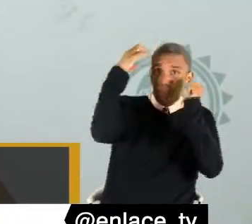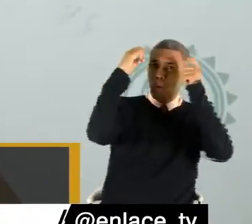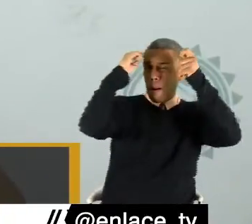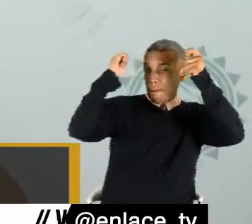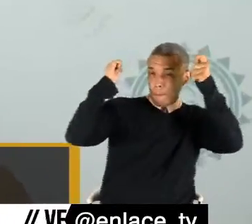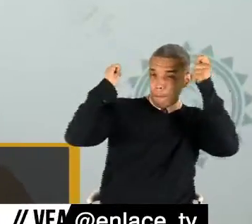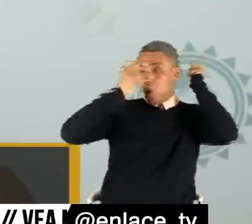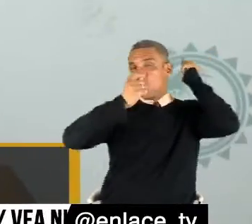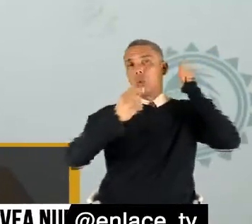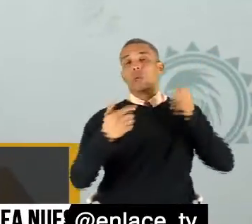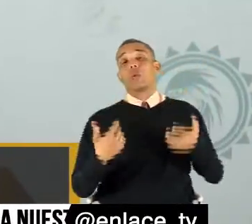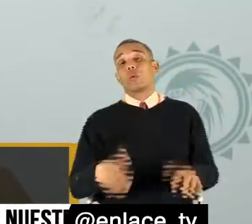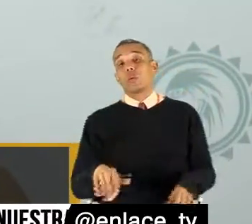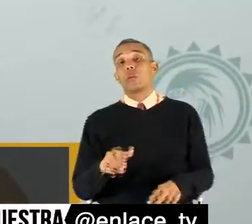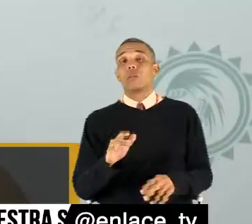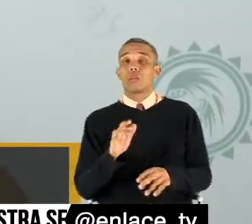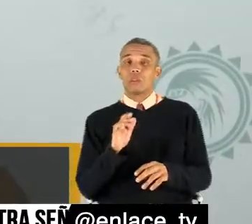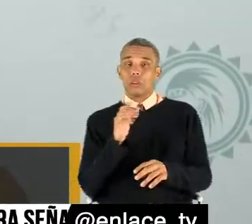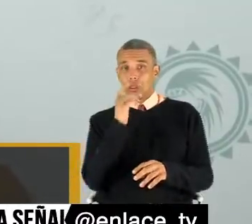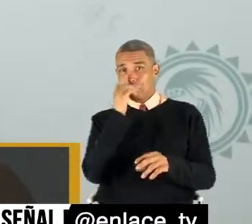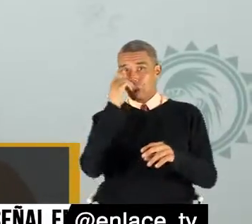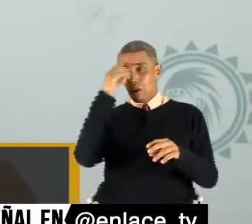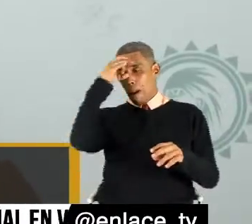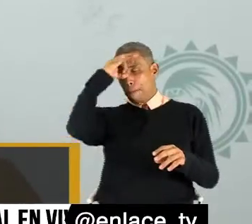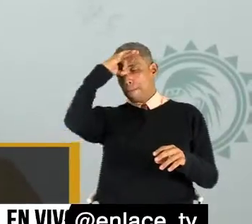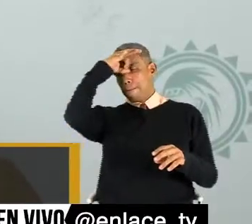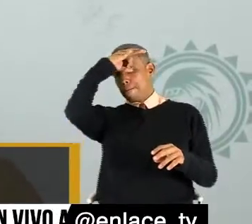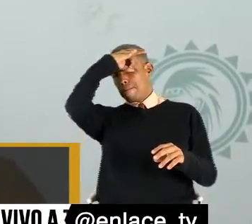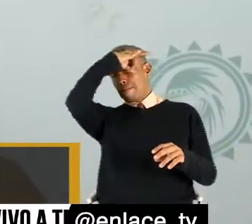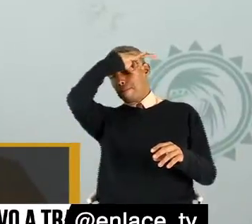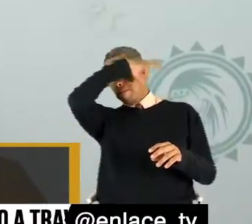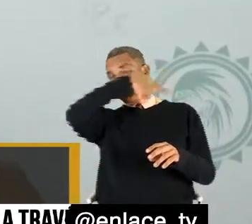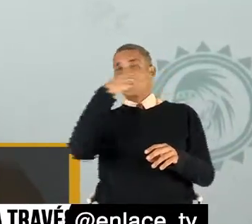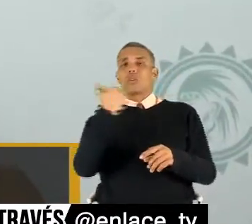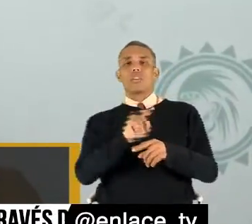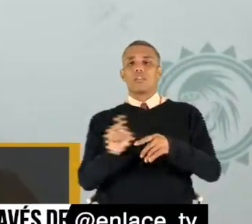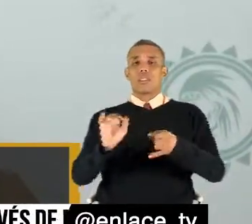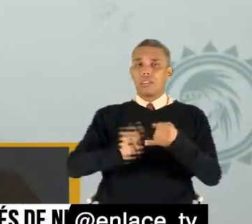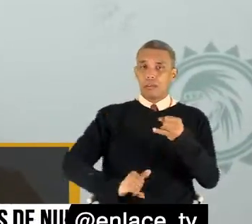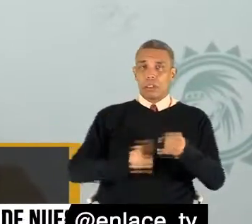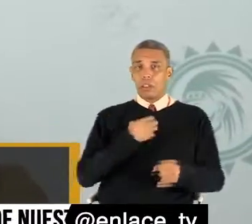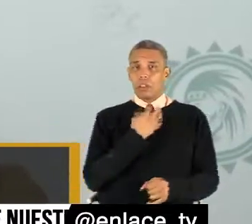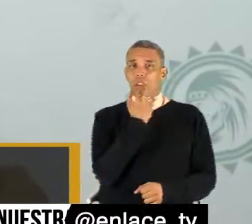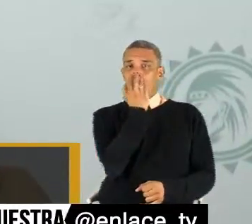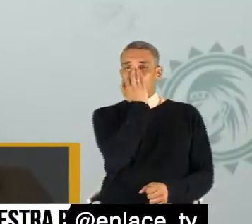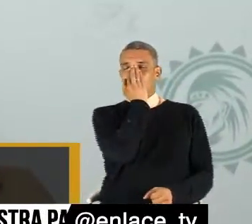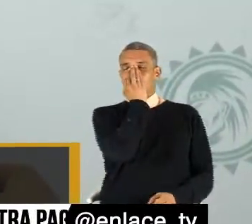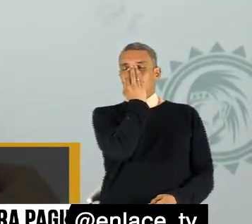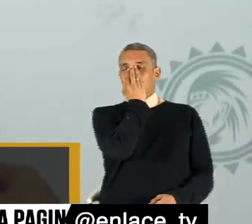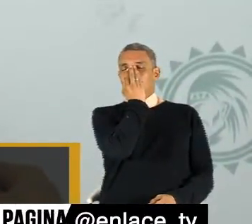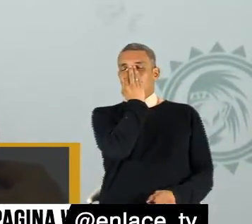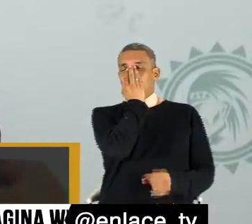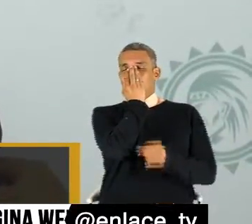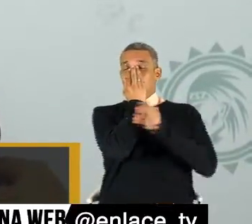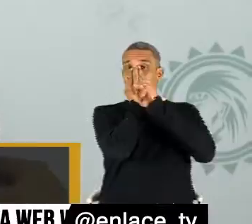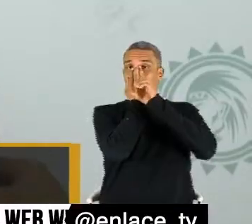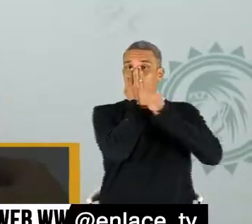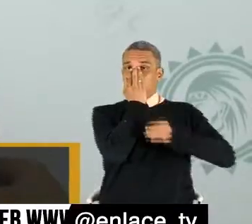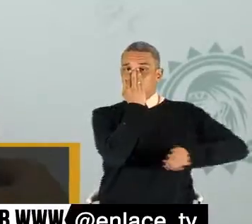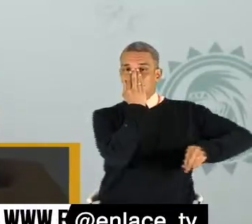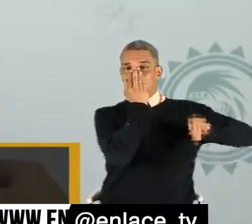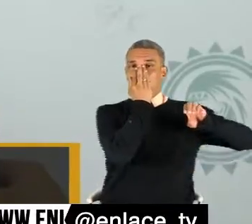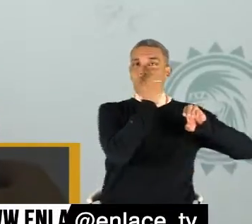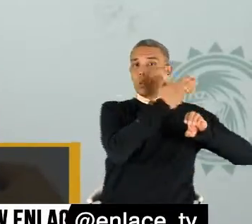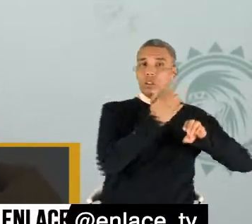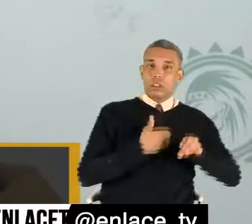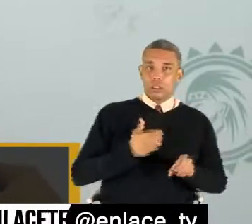pues estuvo sedada. Hoy pues afortunadamente ya empezaron a retirarle la sedación. Ayer se le hicieron unos exámenes, se